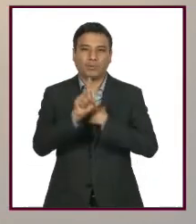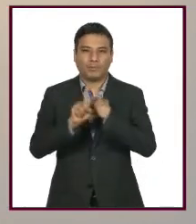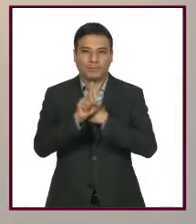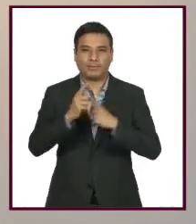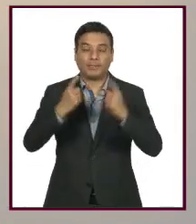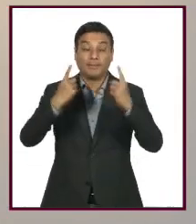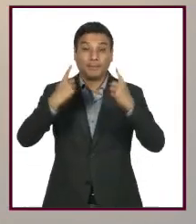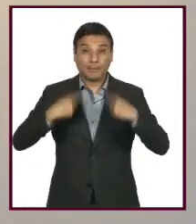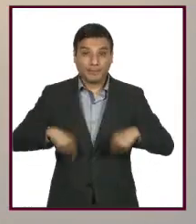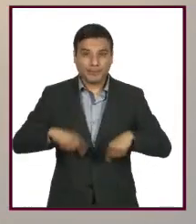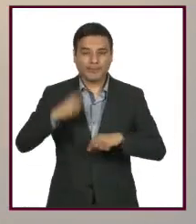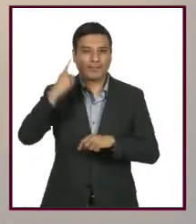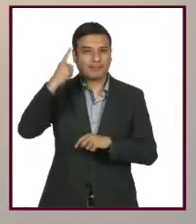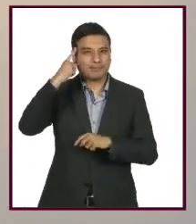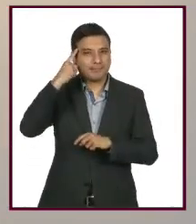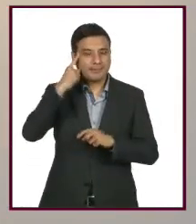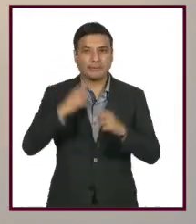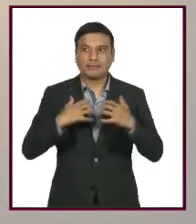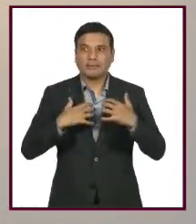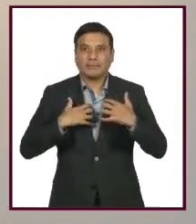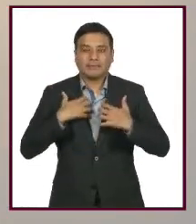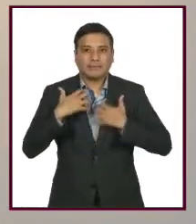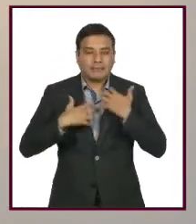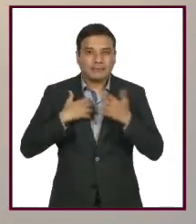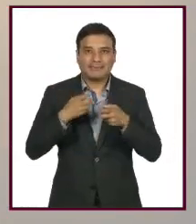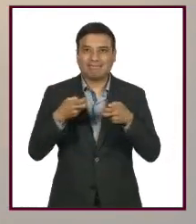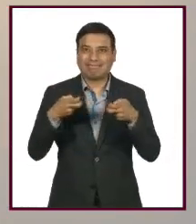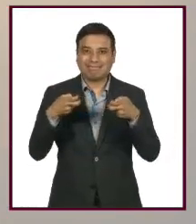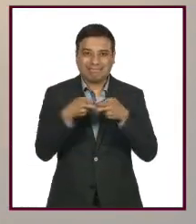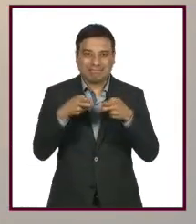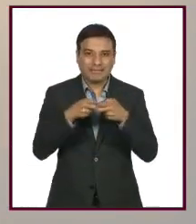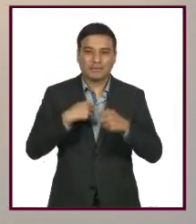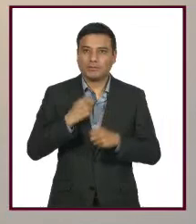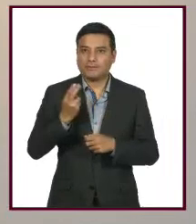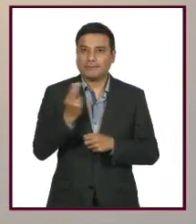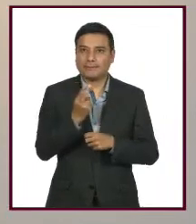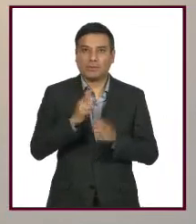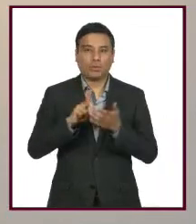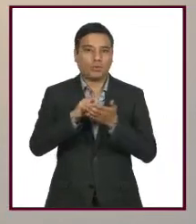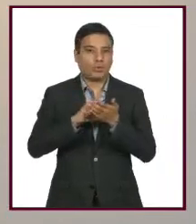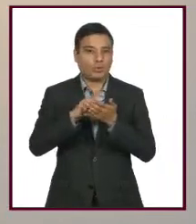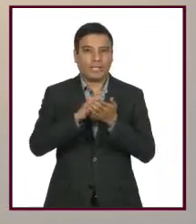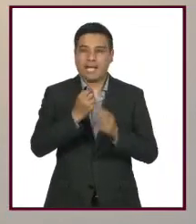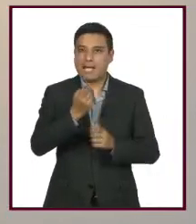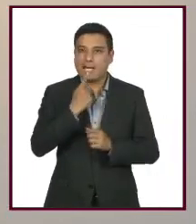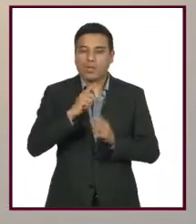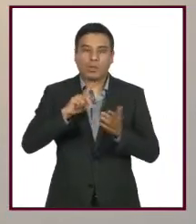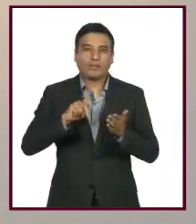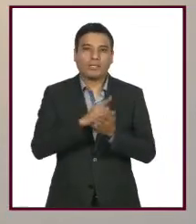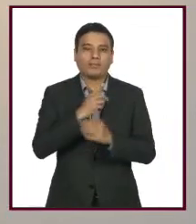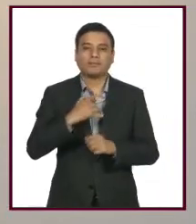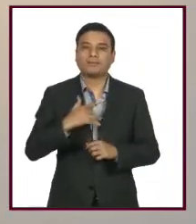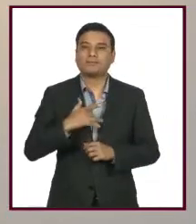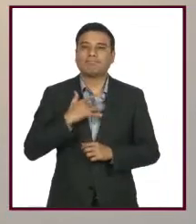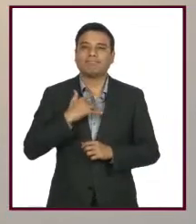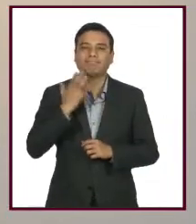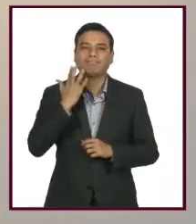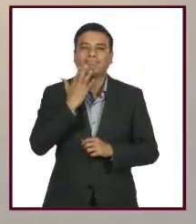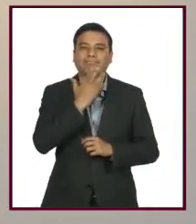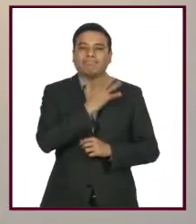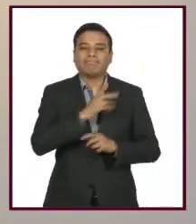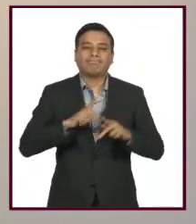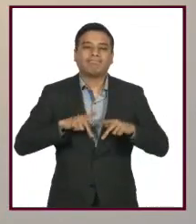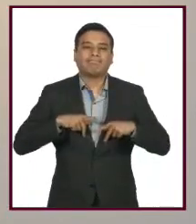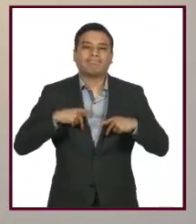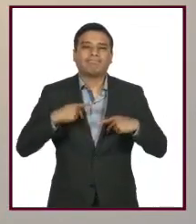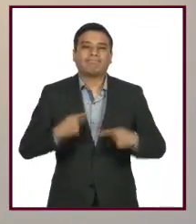físicos, psicológicos, de ansiedad e intranquilidad por necesidad de consumir esta sustancia y volver a sentir lo que buscan en la